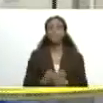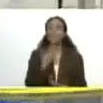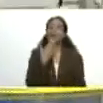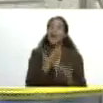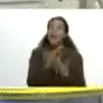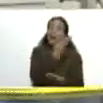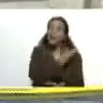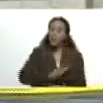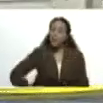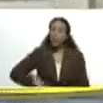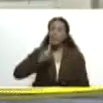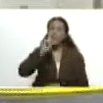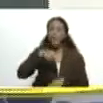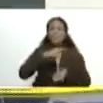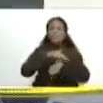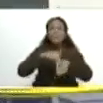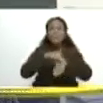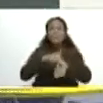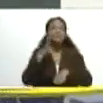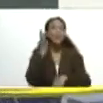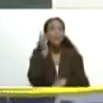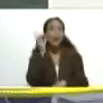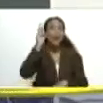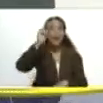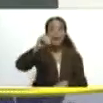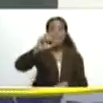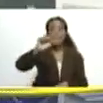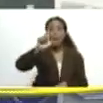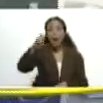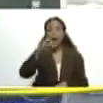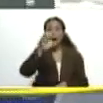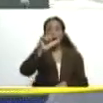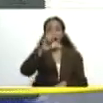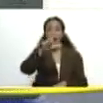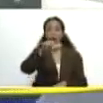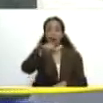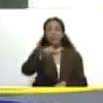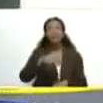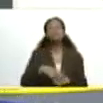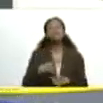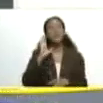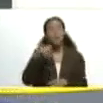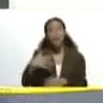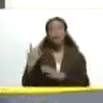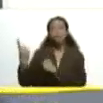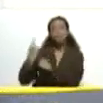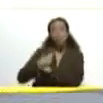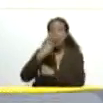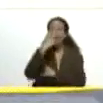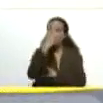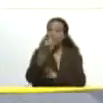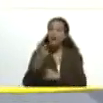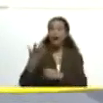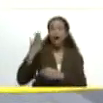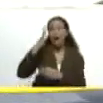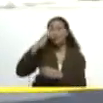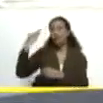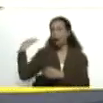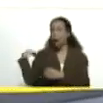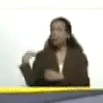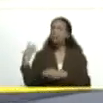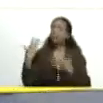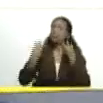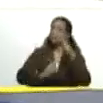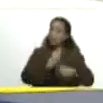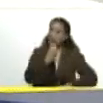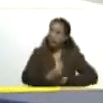usted, a la ministra Magaly Gutiérrez, al ministro Márquez, que estuvo pendiente de esta orden que usted dio desde que visitó aquí Simón Plana, de que esto se